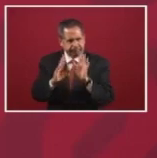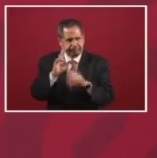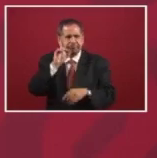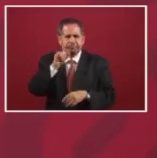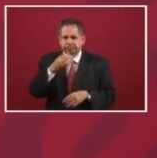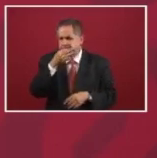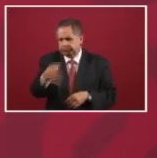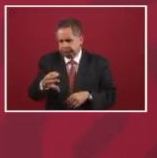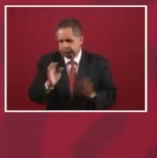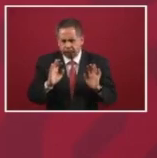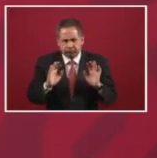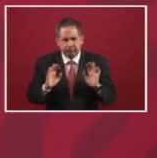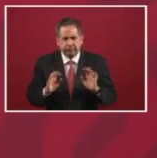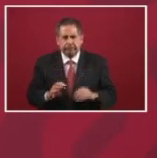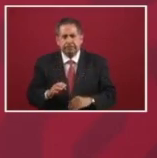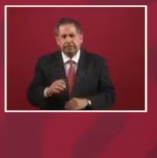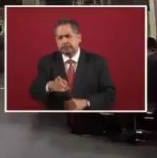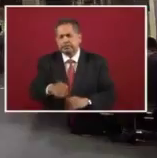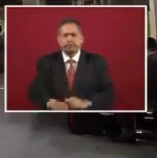decirle sobre esto.